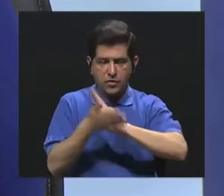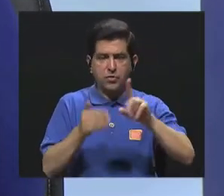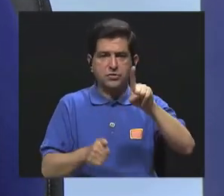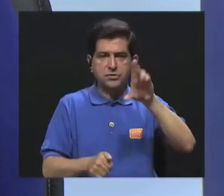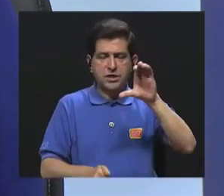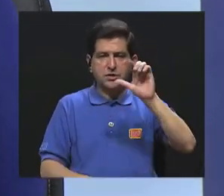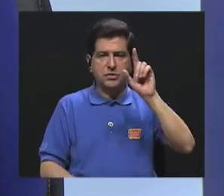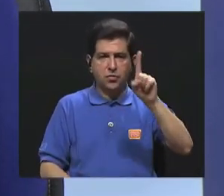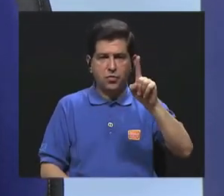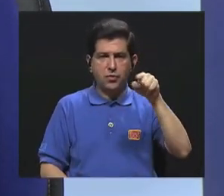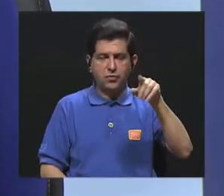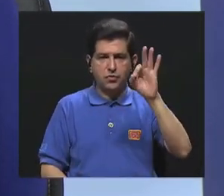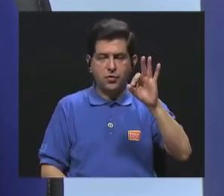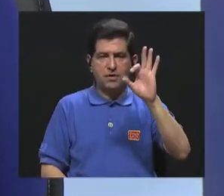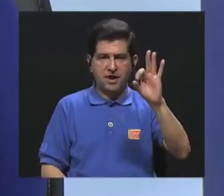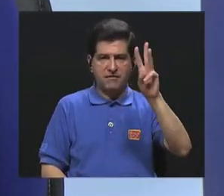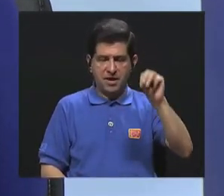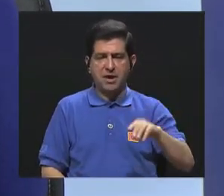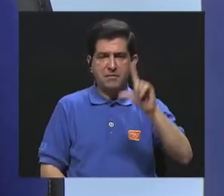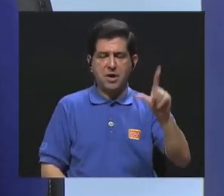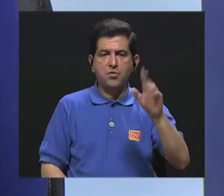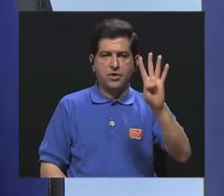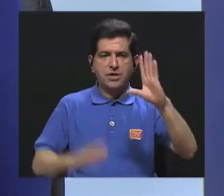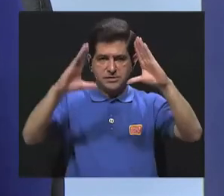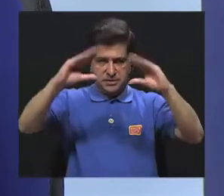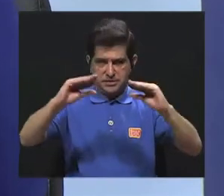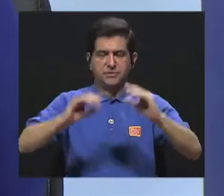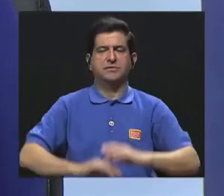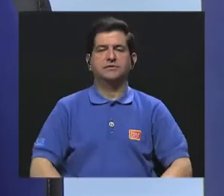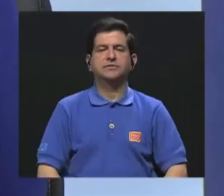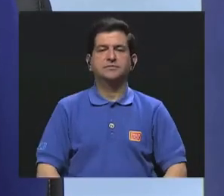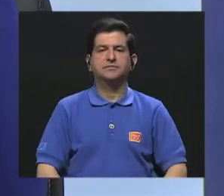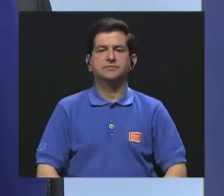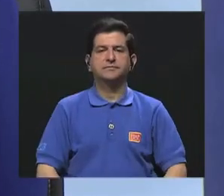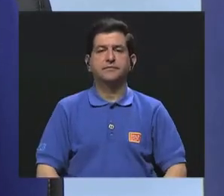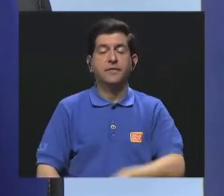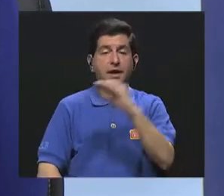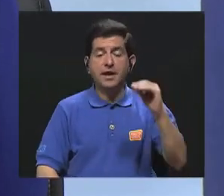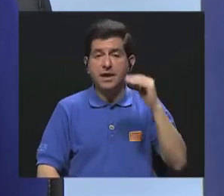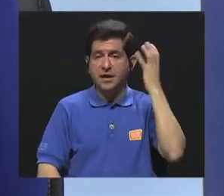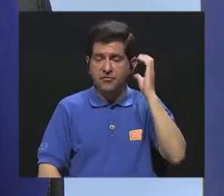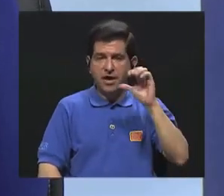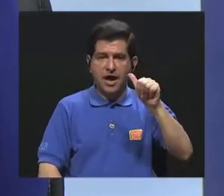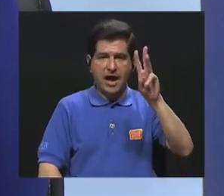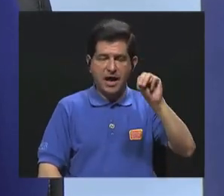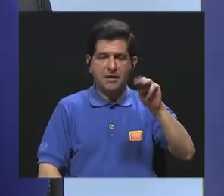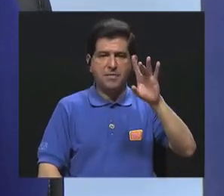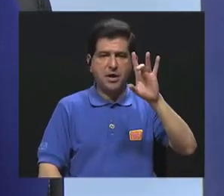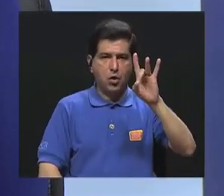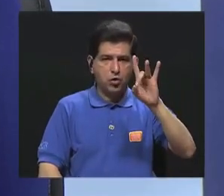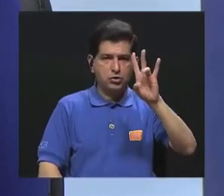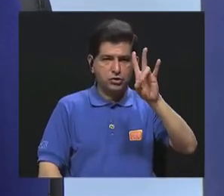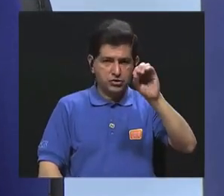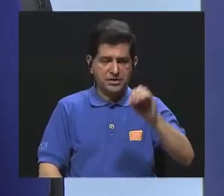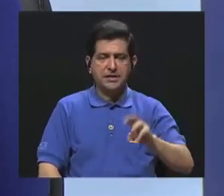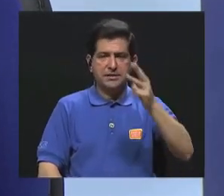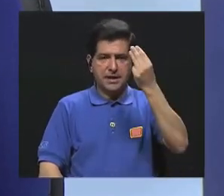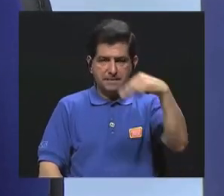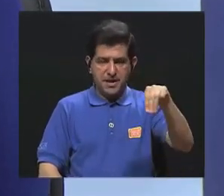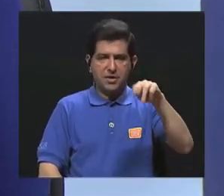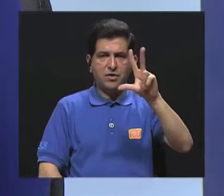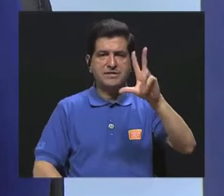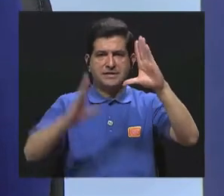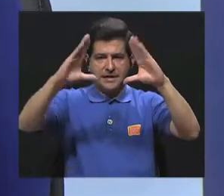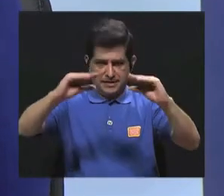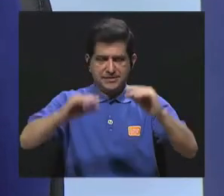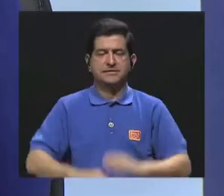101.9 FM, los lunes a las 4 de la tarde, y en la Radio AM, en la 870 AM, los miércoles a las 3 de la